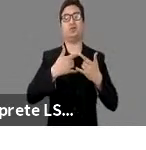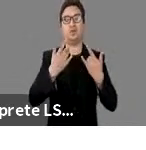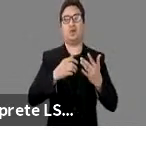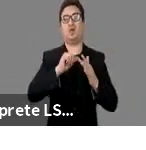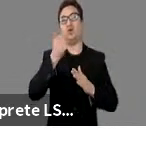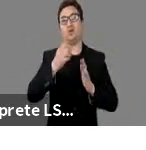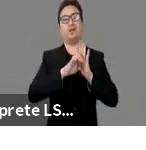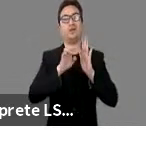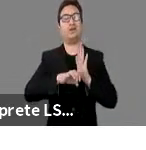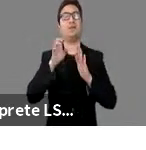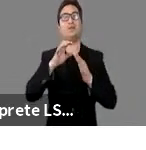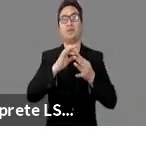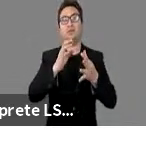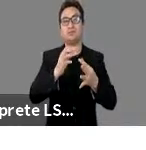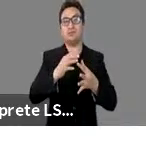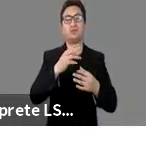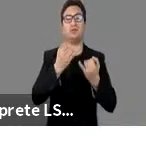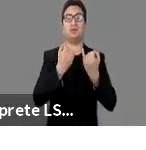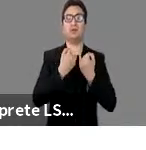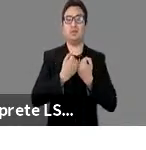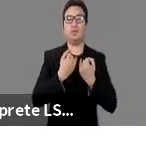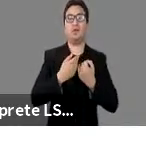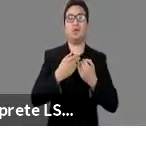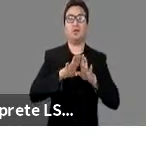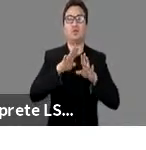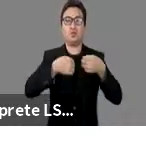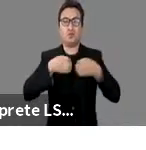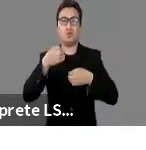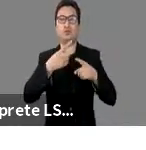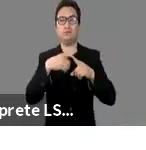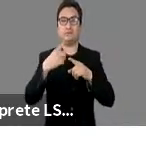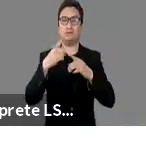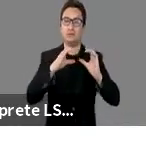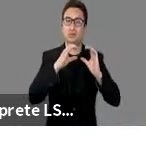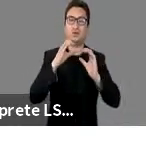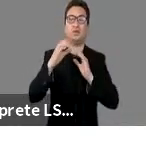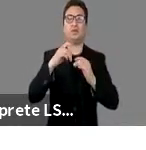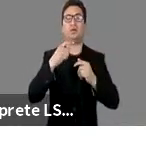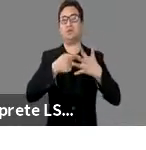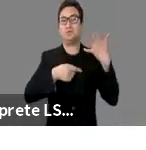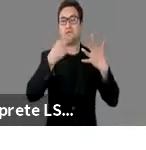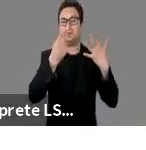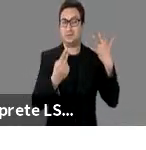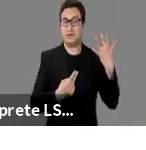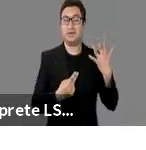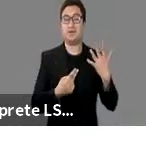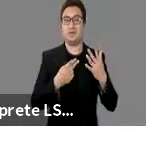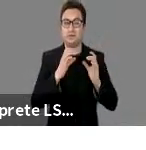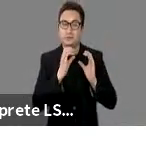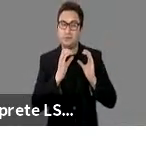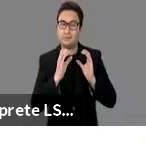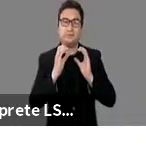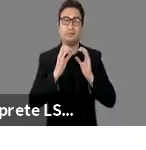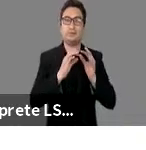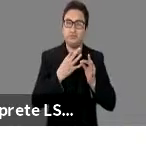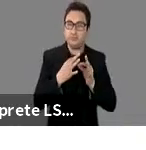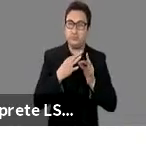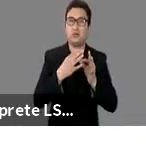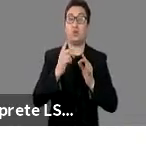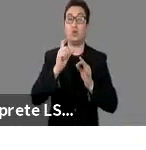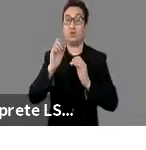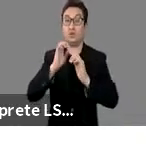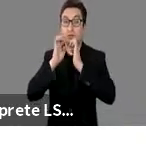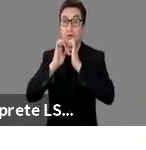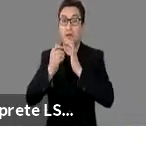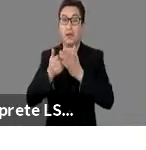las diligencias judiciales, también debemos de tener mucho cuidado de realizar las medidas necesarias para que previa entrevista